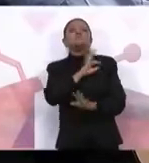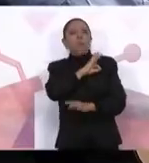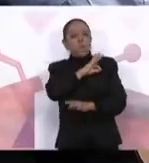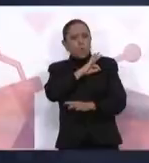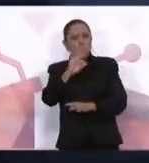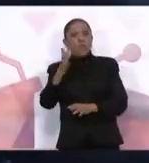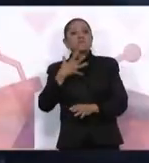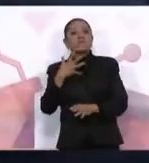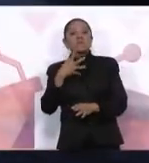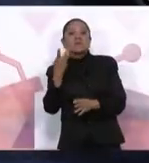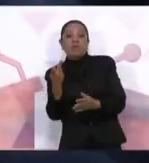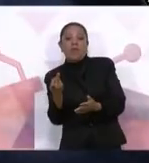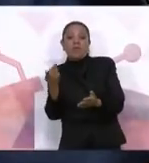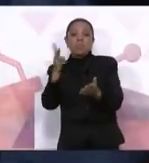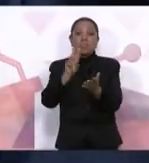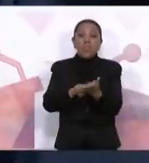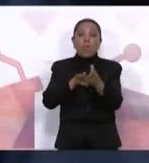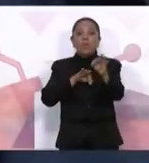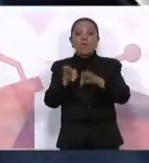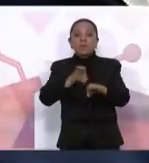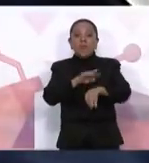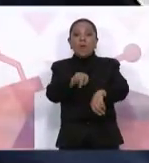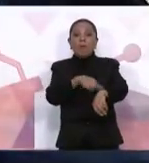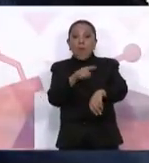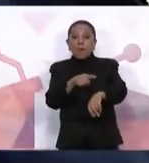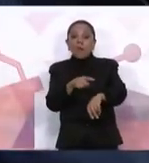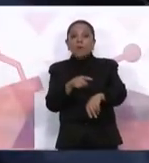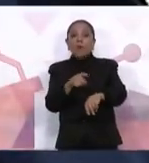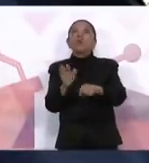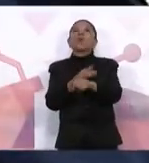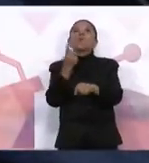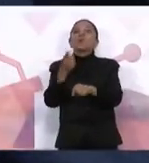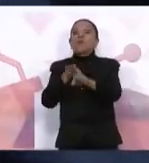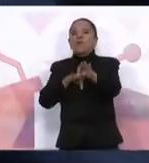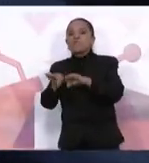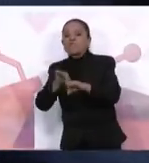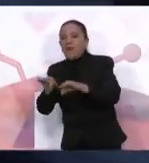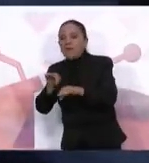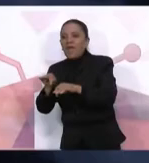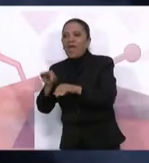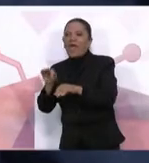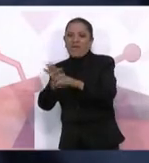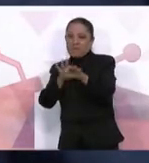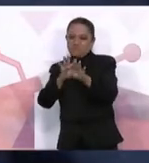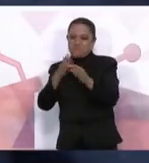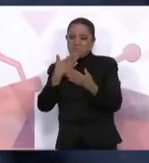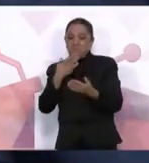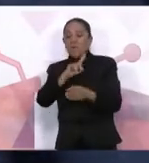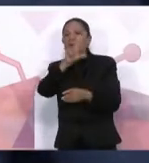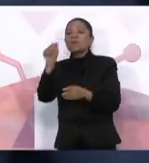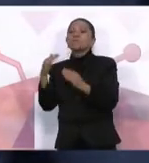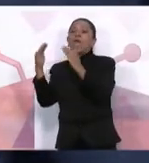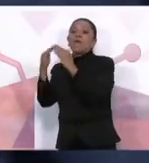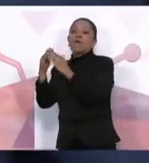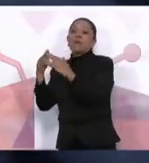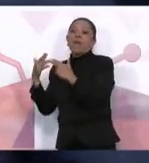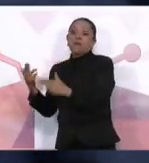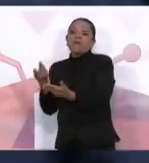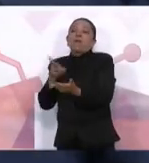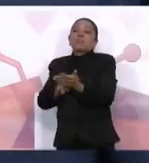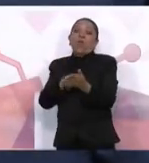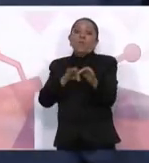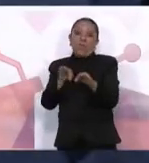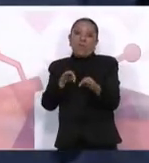laboral entre ejercer su profesión y dedicarse a las labores del hogar hay también quienes deciden dedicarse a